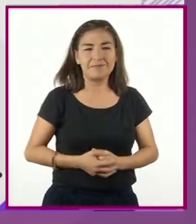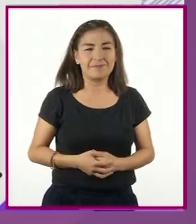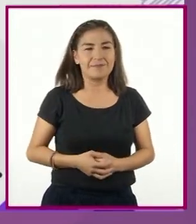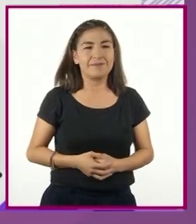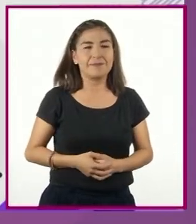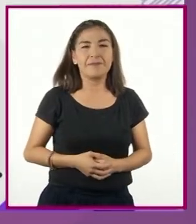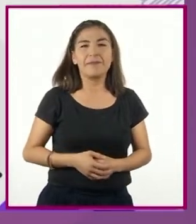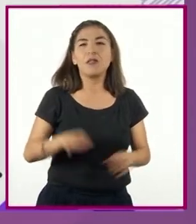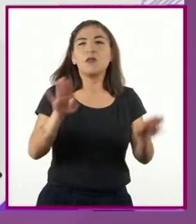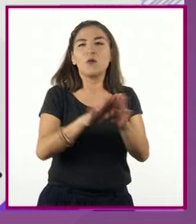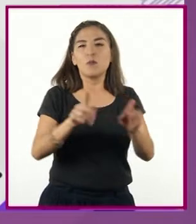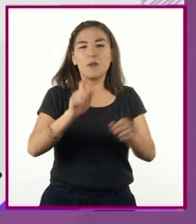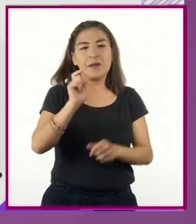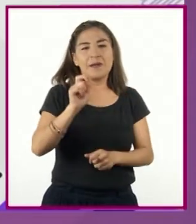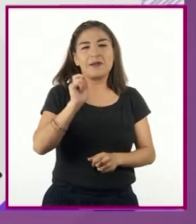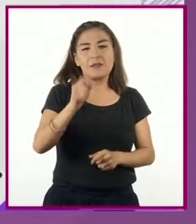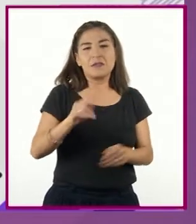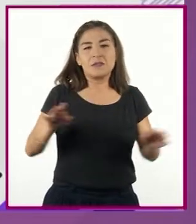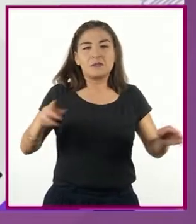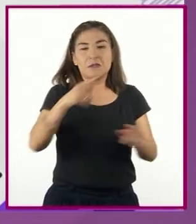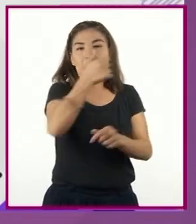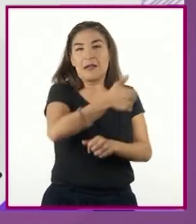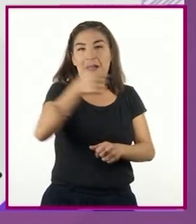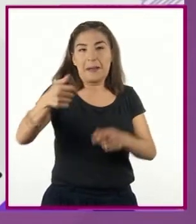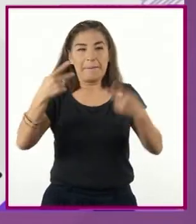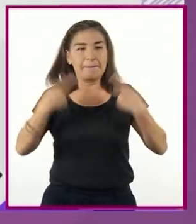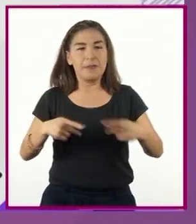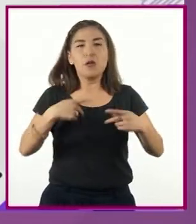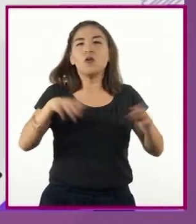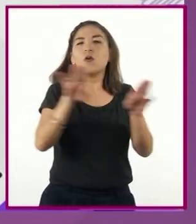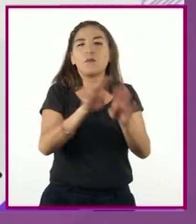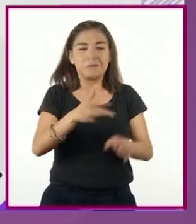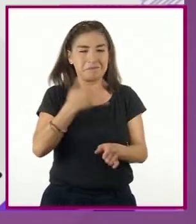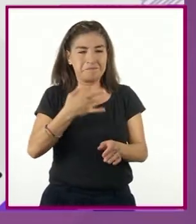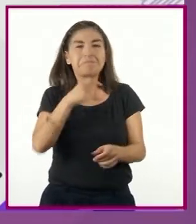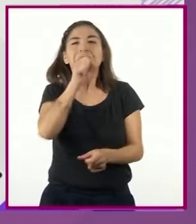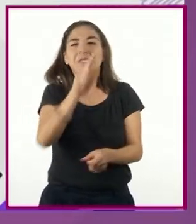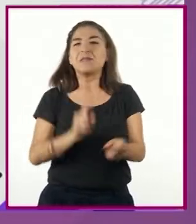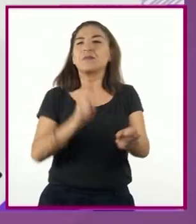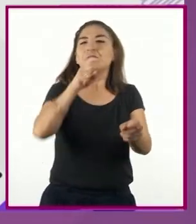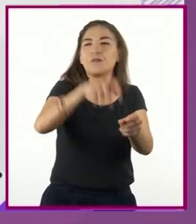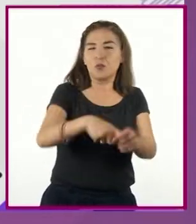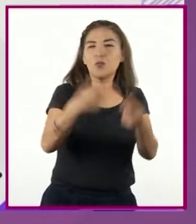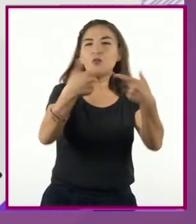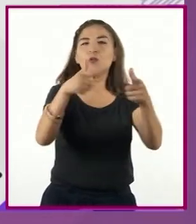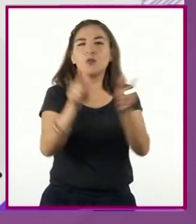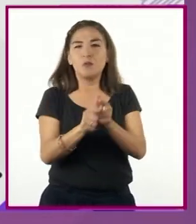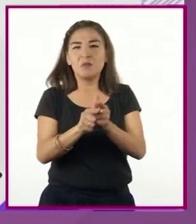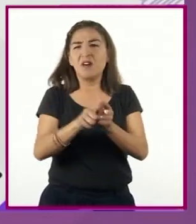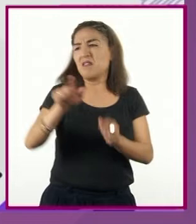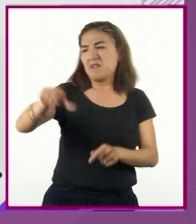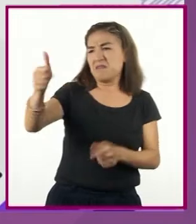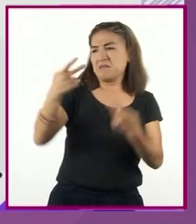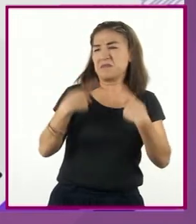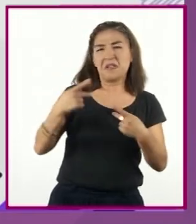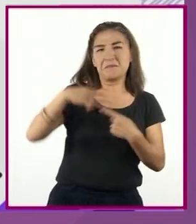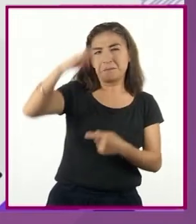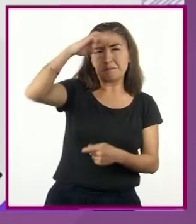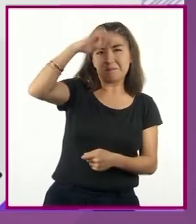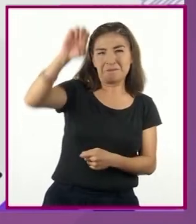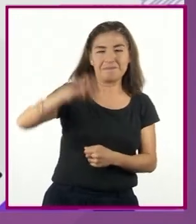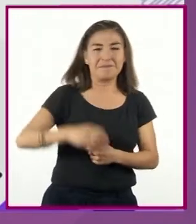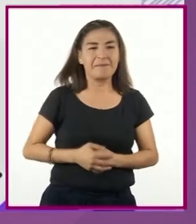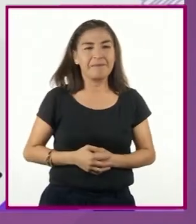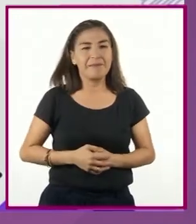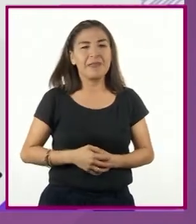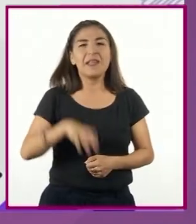la identificación. Sus integrantes se sienten parte del grupo y se diferencian de quienes no lo son. La